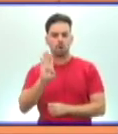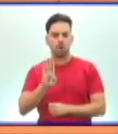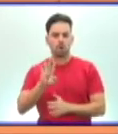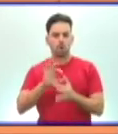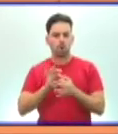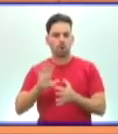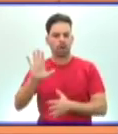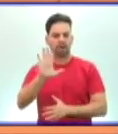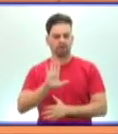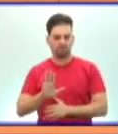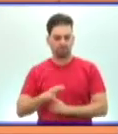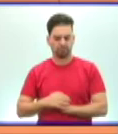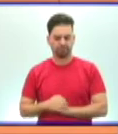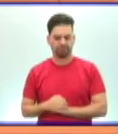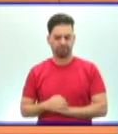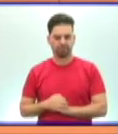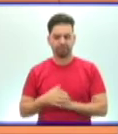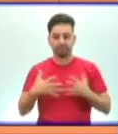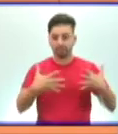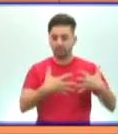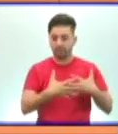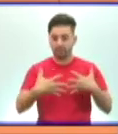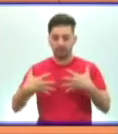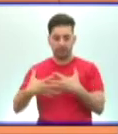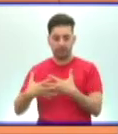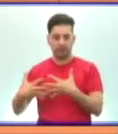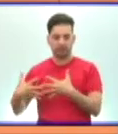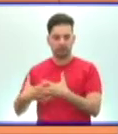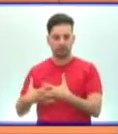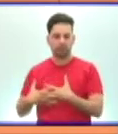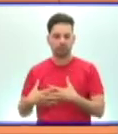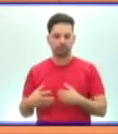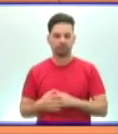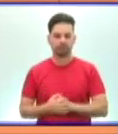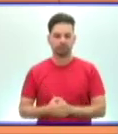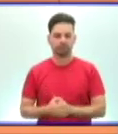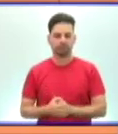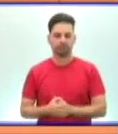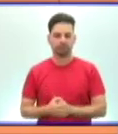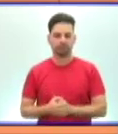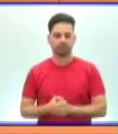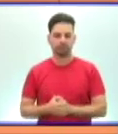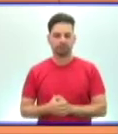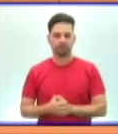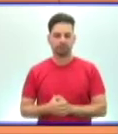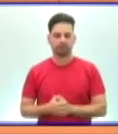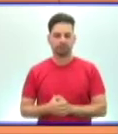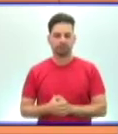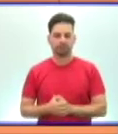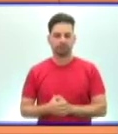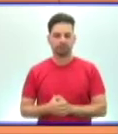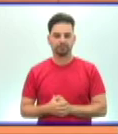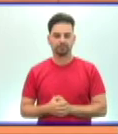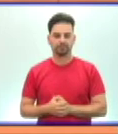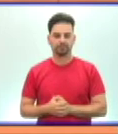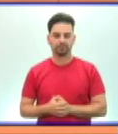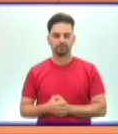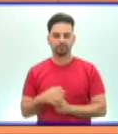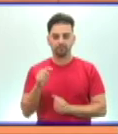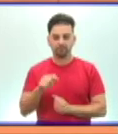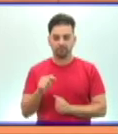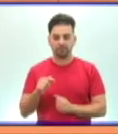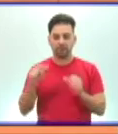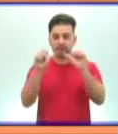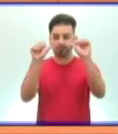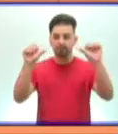es la relación además que se establece entre todos estos procesos y que constituye un sistema. Y un sistema quiere decir